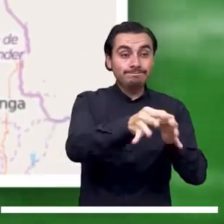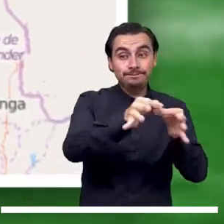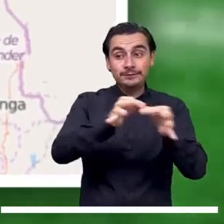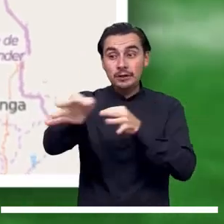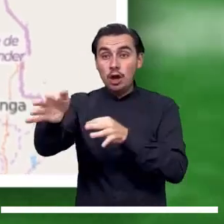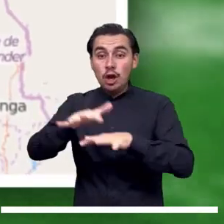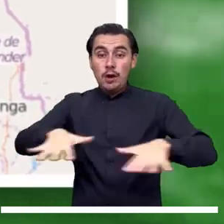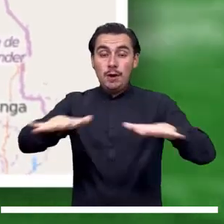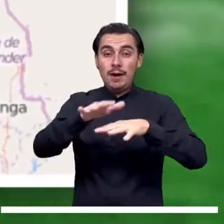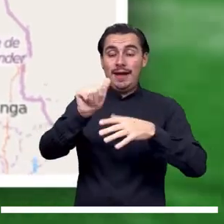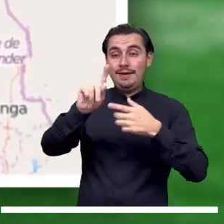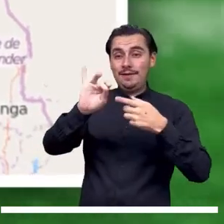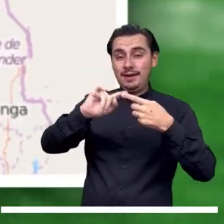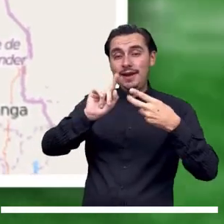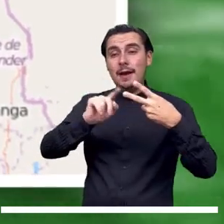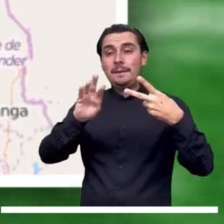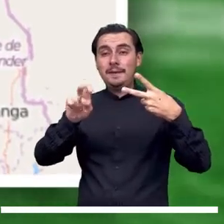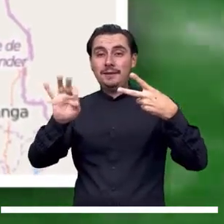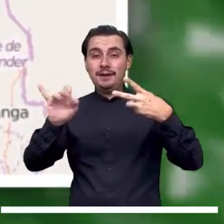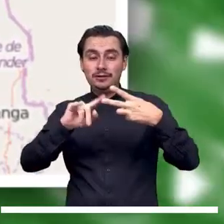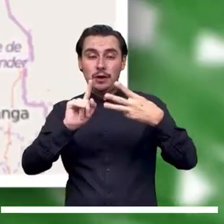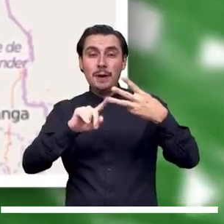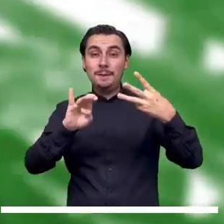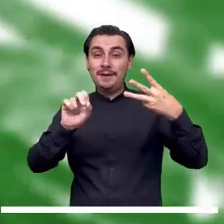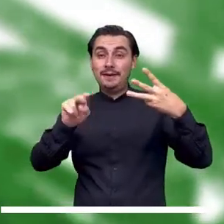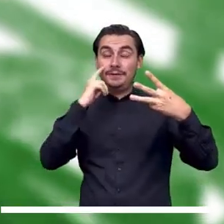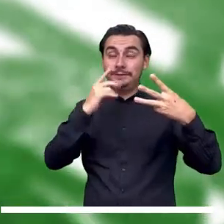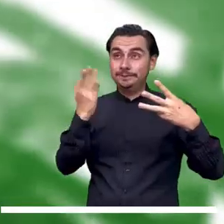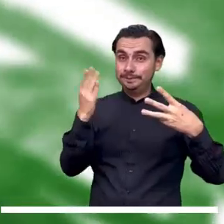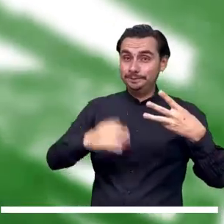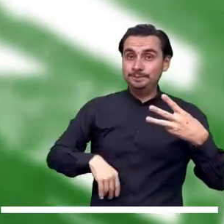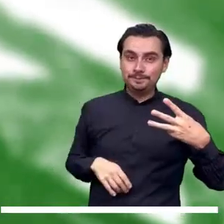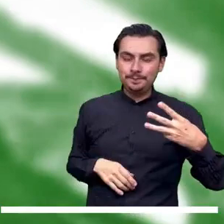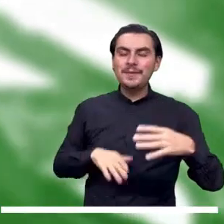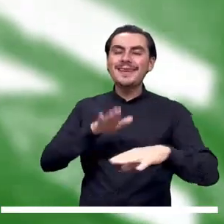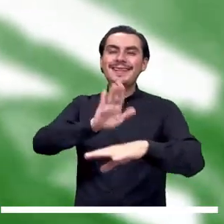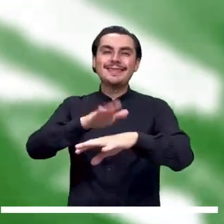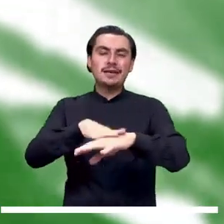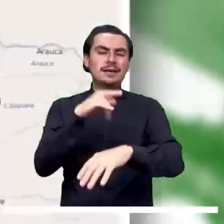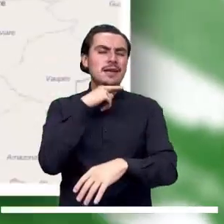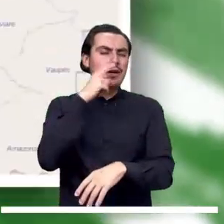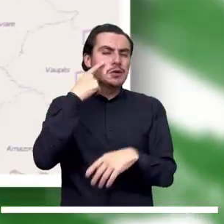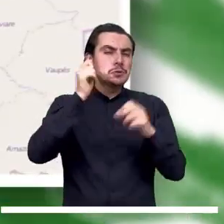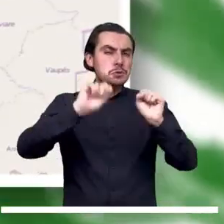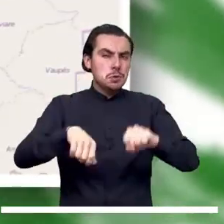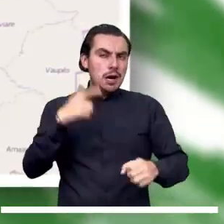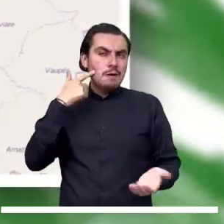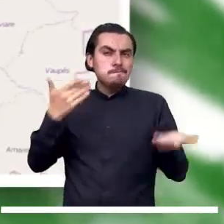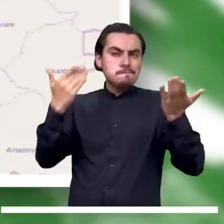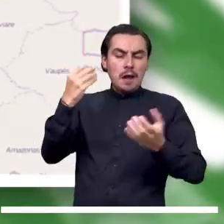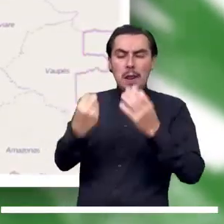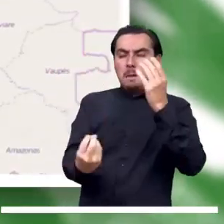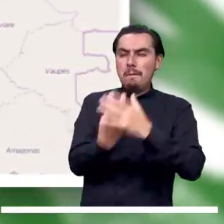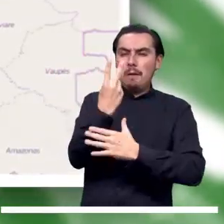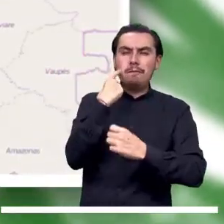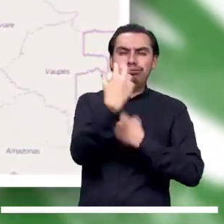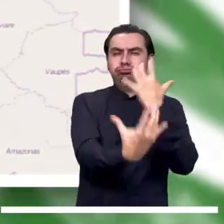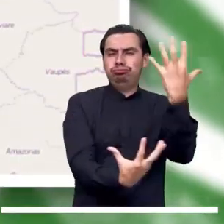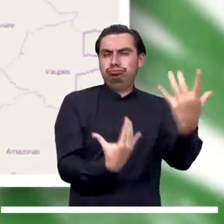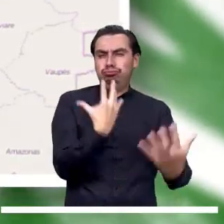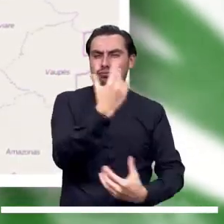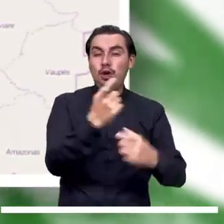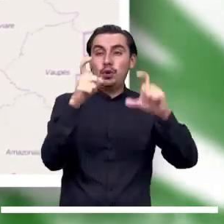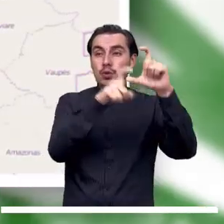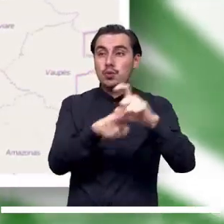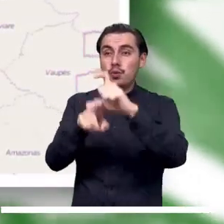Atlántico. La alta probabilidad de ocurrencia de incendios activa la alerta roja en los departamentos de Nariño,